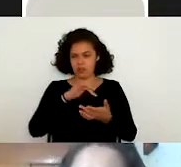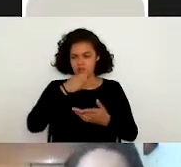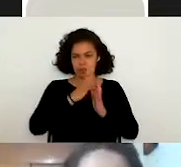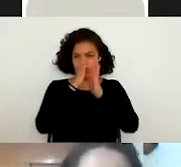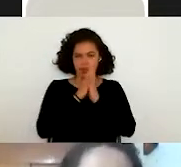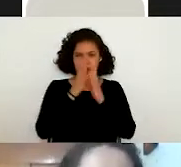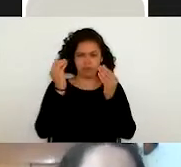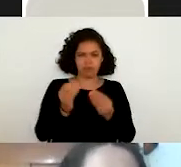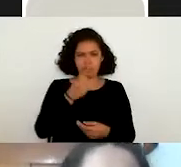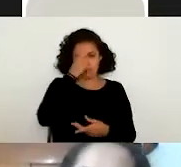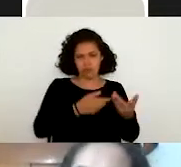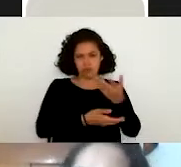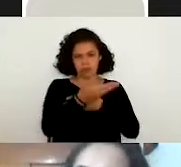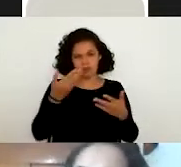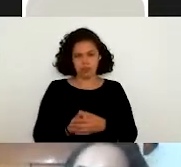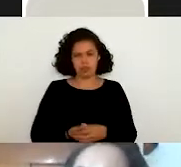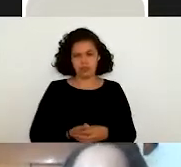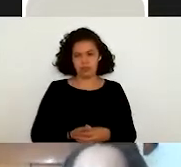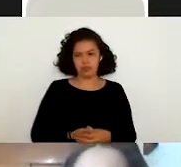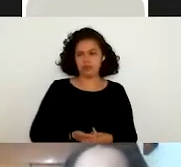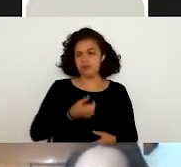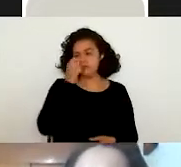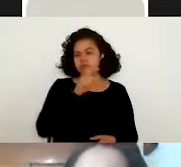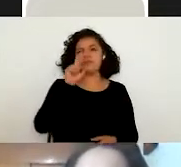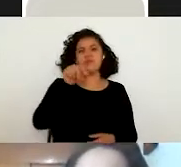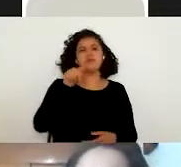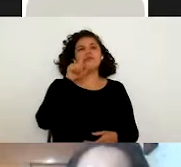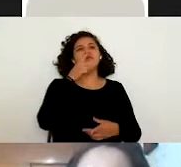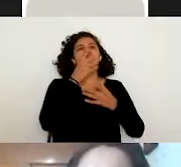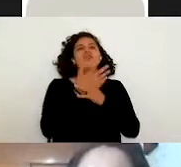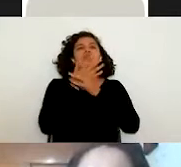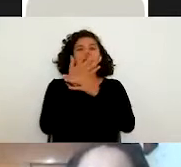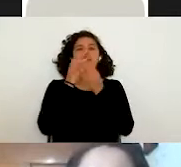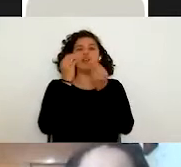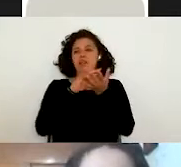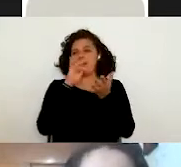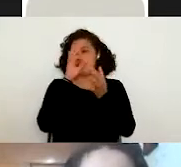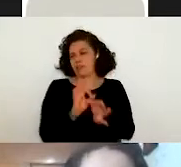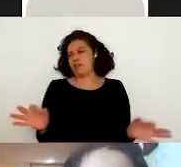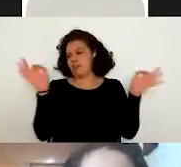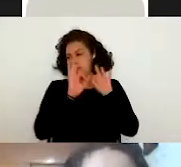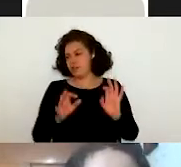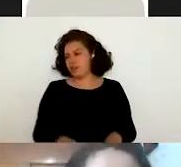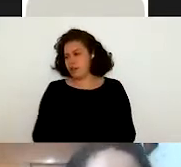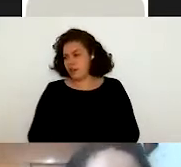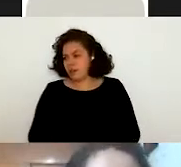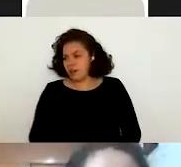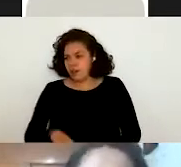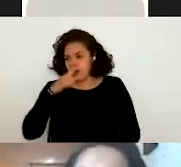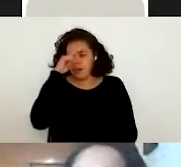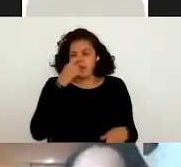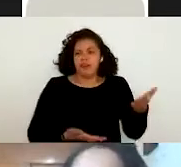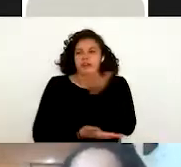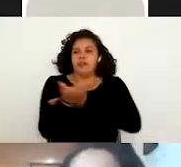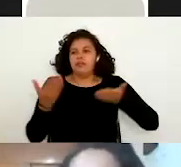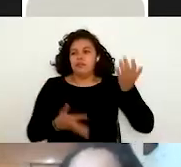y por compartirnos. Esto que nos menciona es muy importante, ¿no? Esto que nos compartes con relación a que tal vez